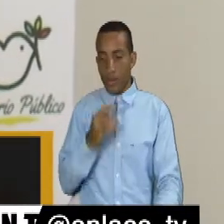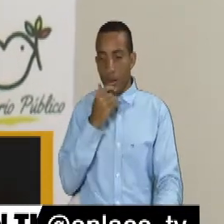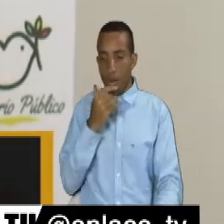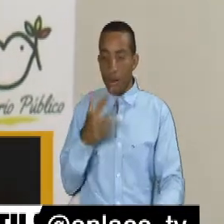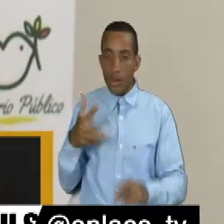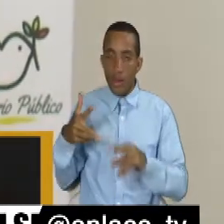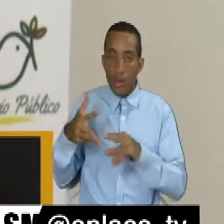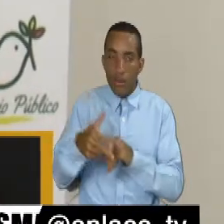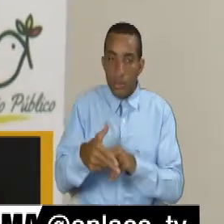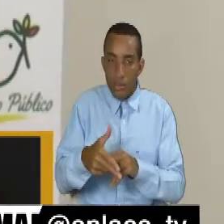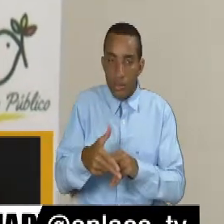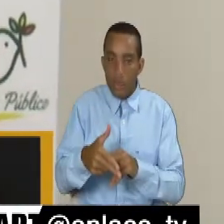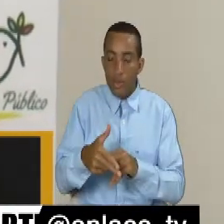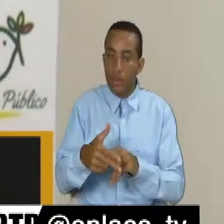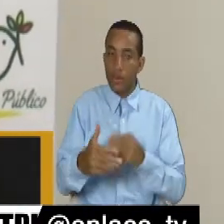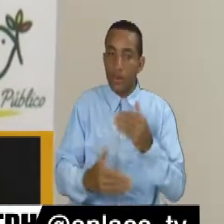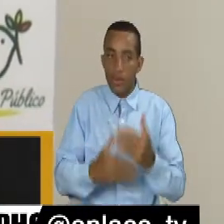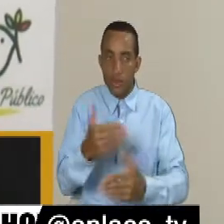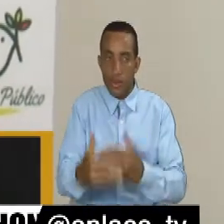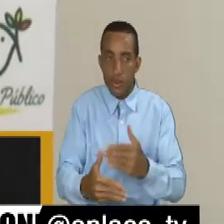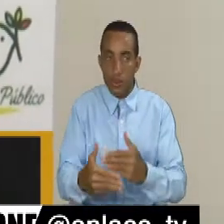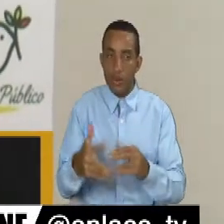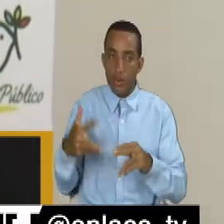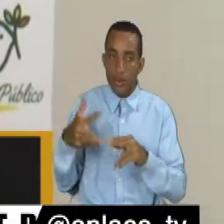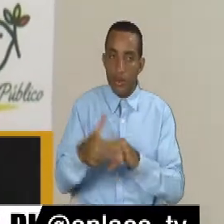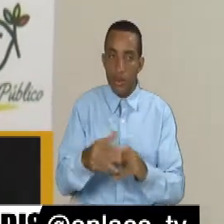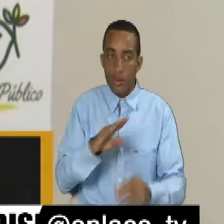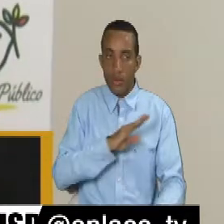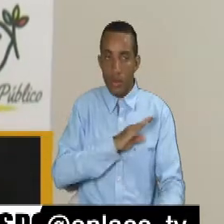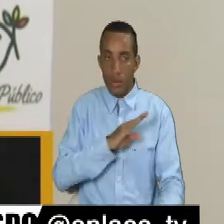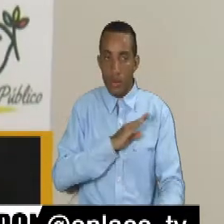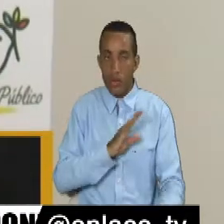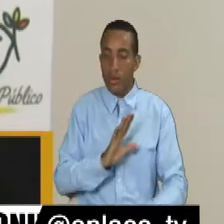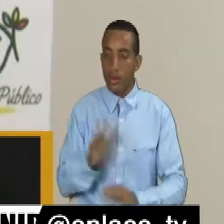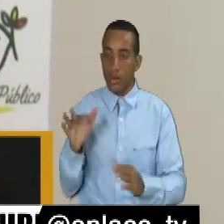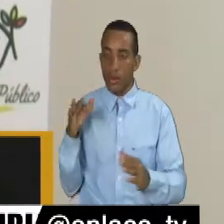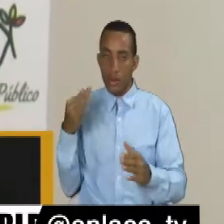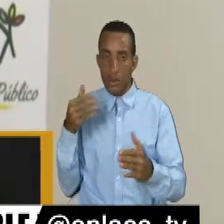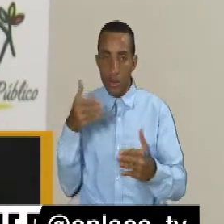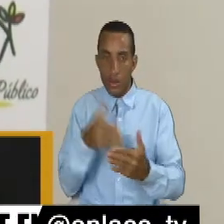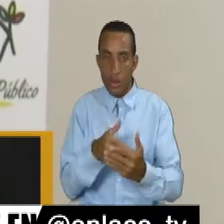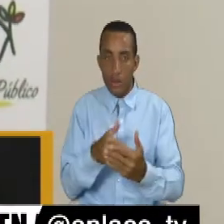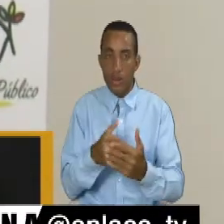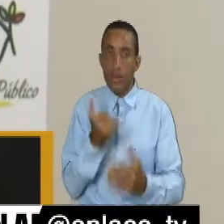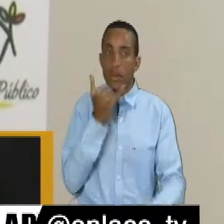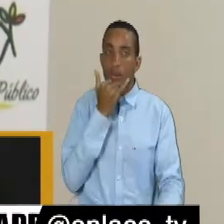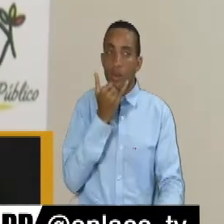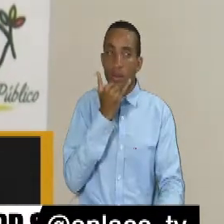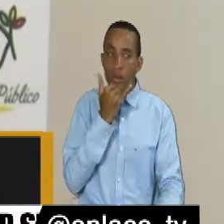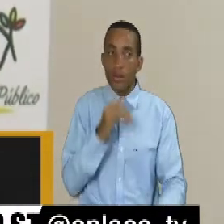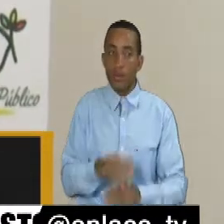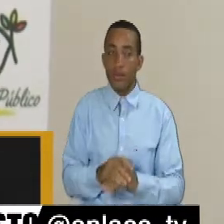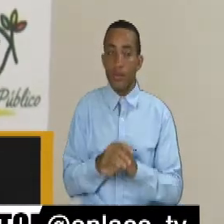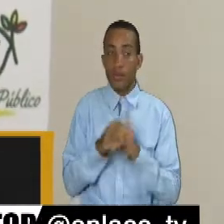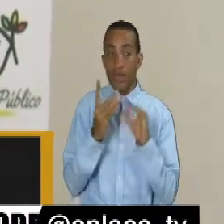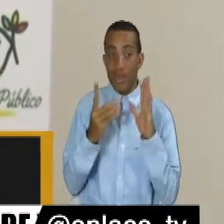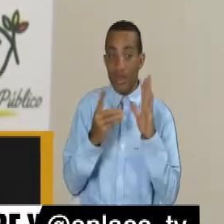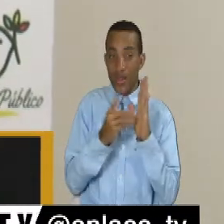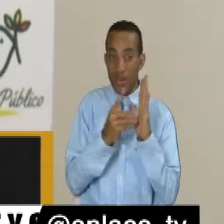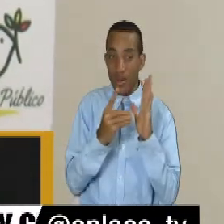el proceso de revocatoria a través del trámite de una acción de tutela. Lo que sucede es que existe un decreto que